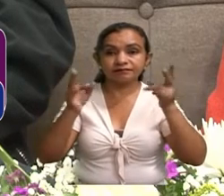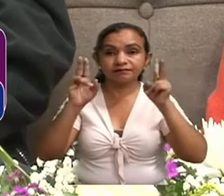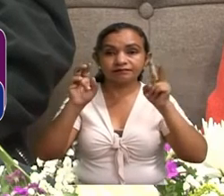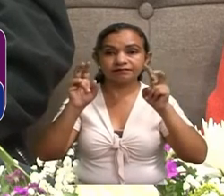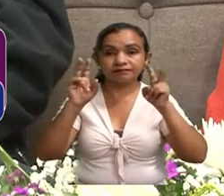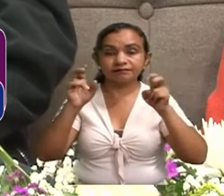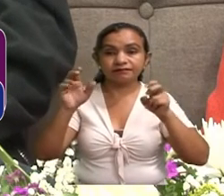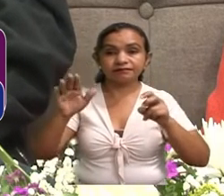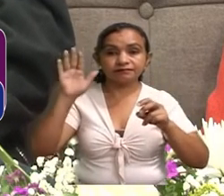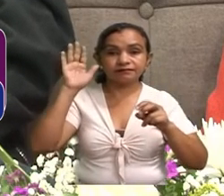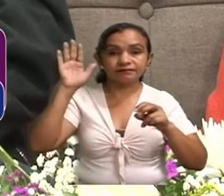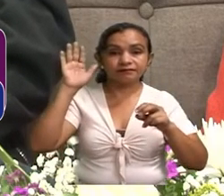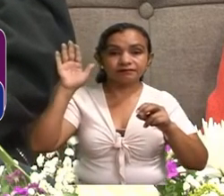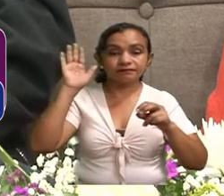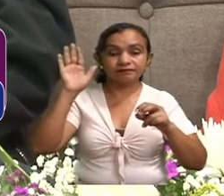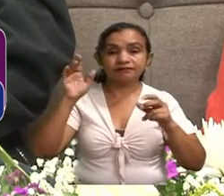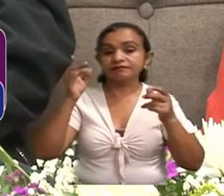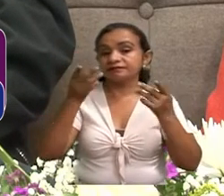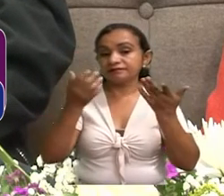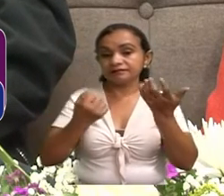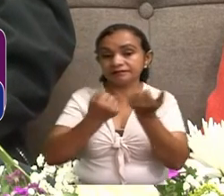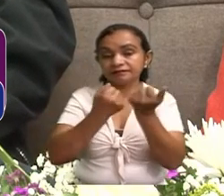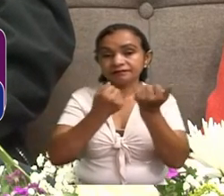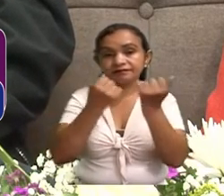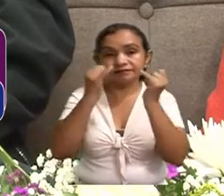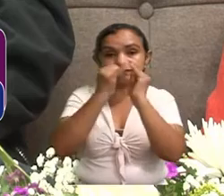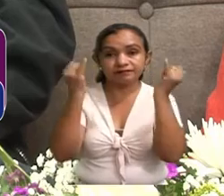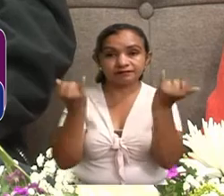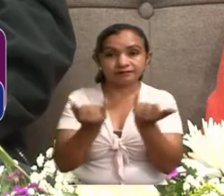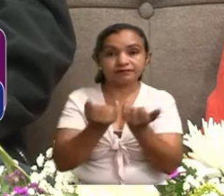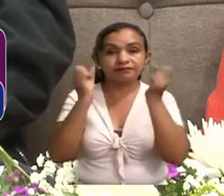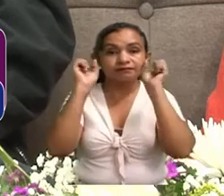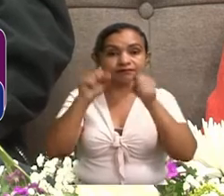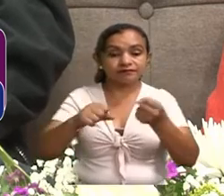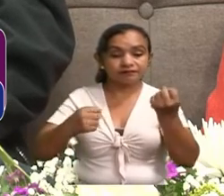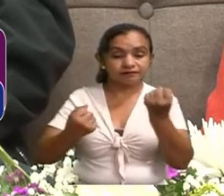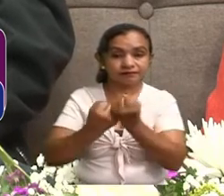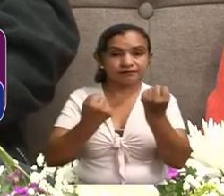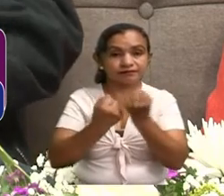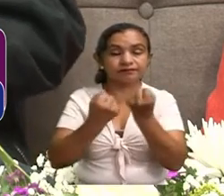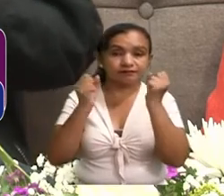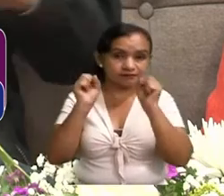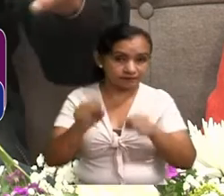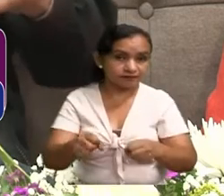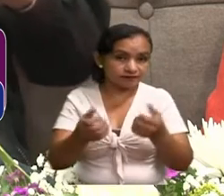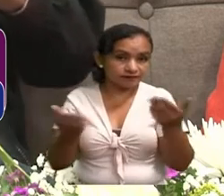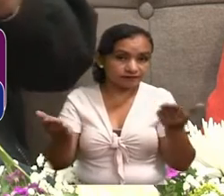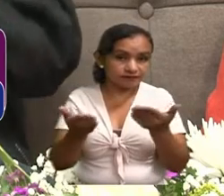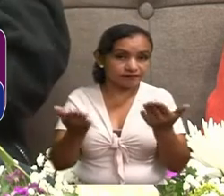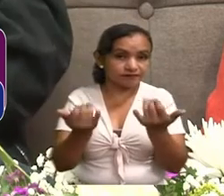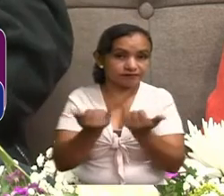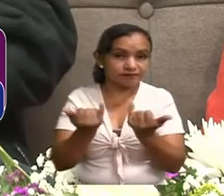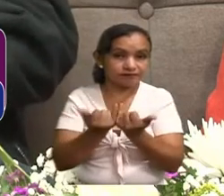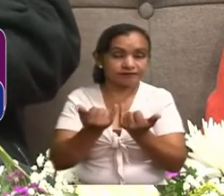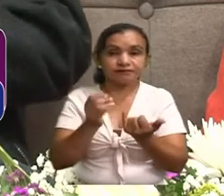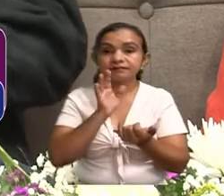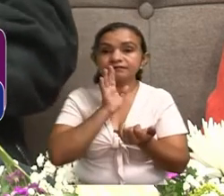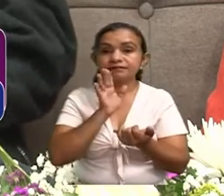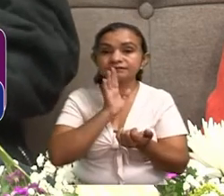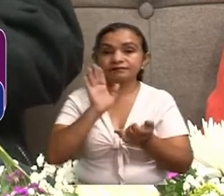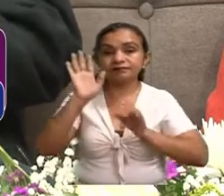el compromiso que tiene la cooperación internacional para apoyar esto. Y acompañar, es decir, estos procesos. Y además habla de